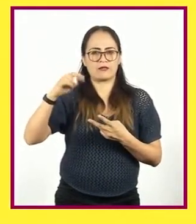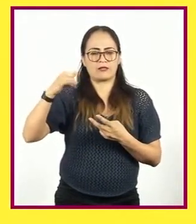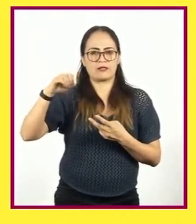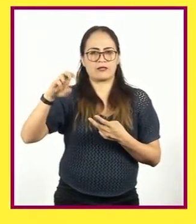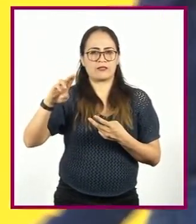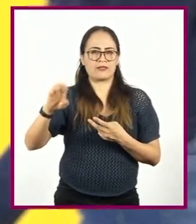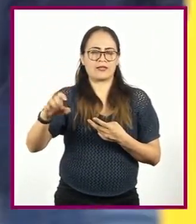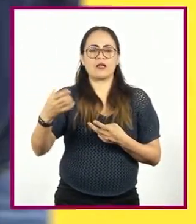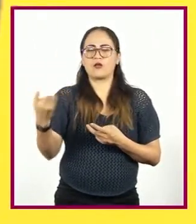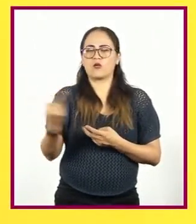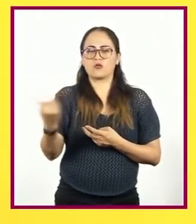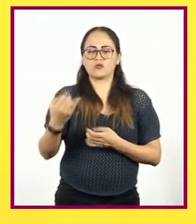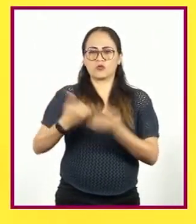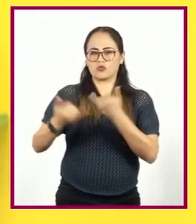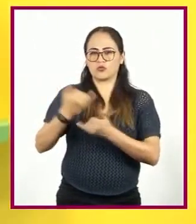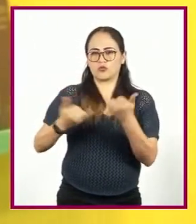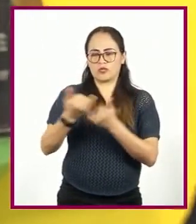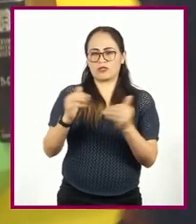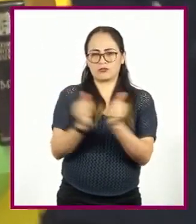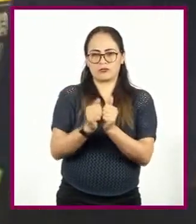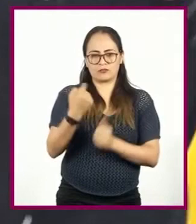¡Bienvenidos!